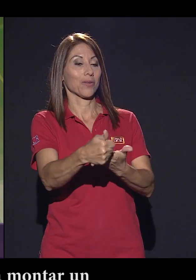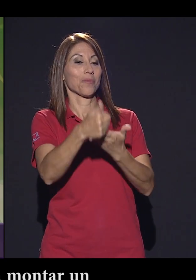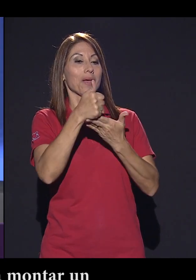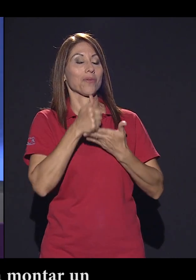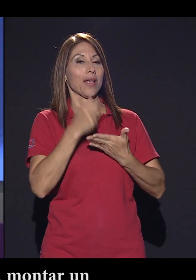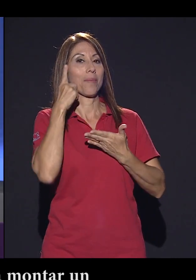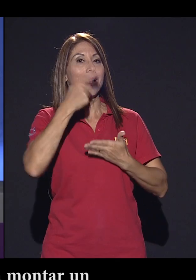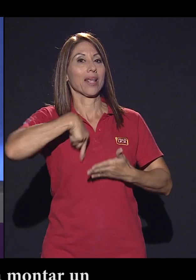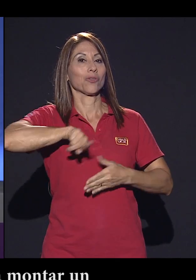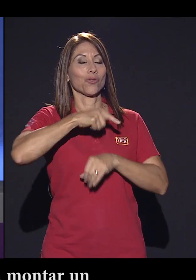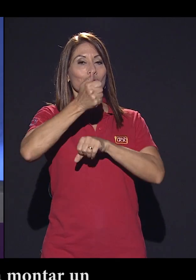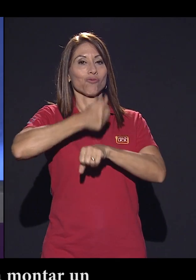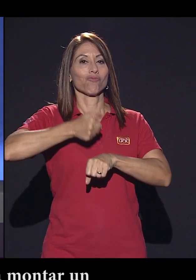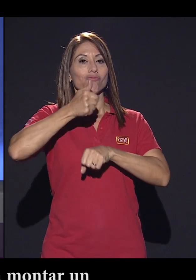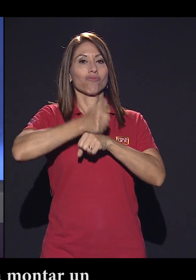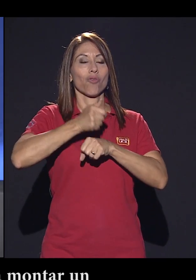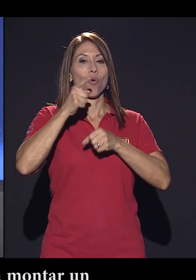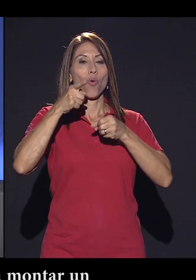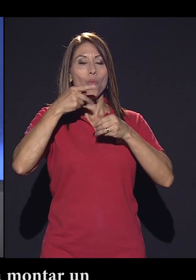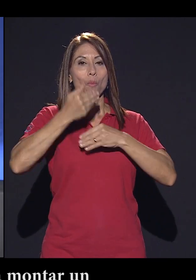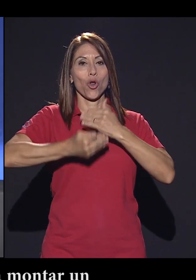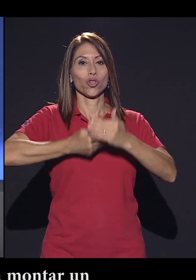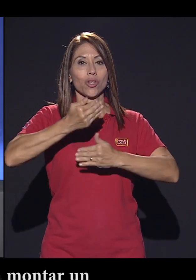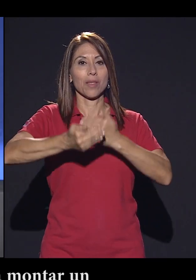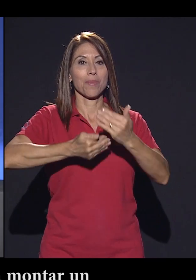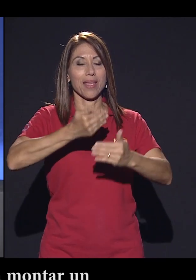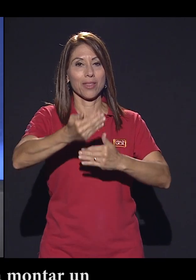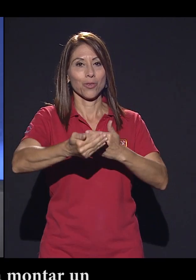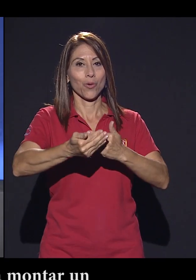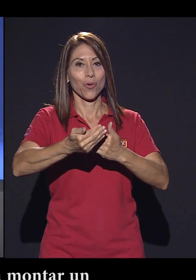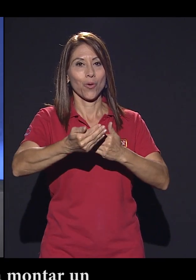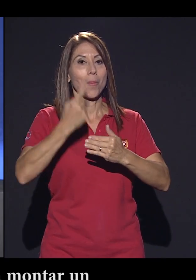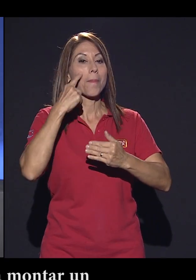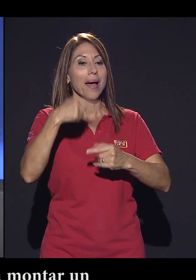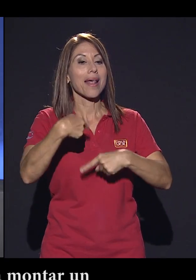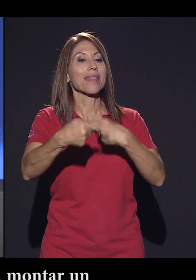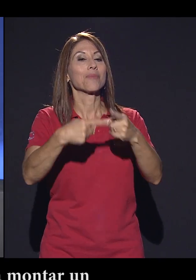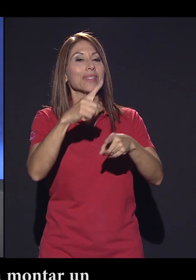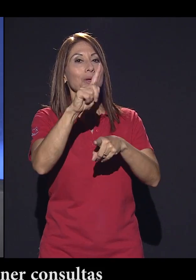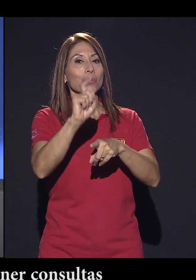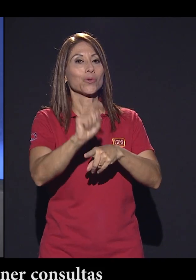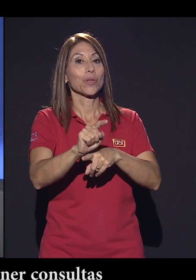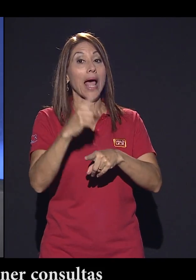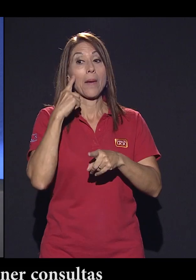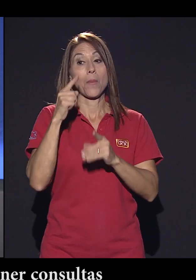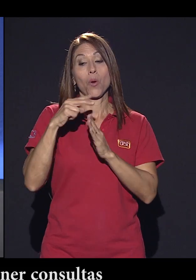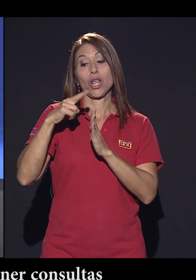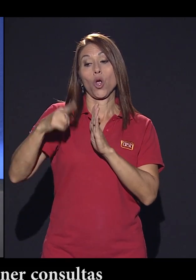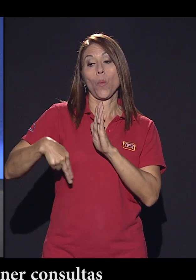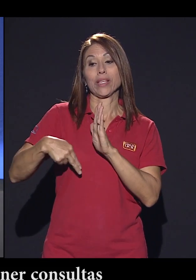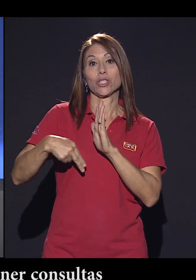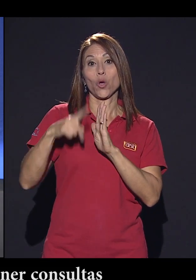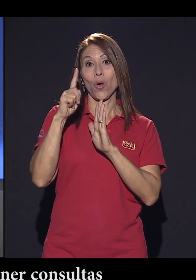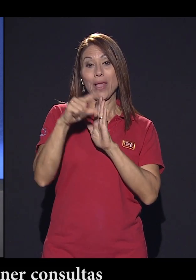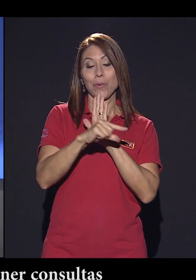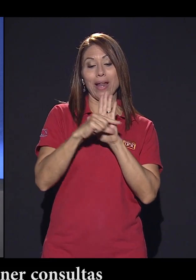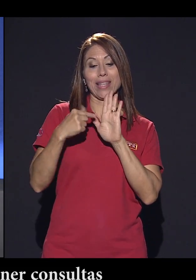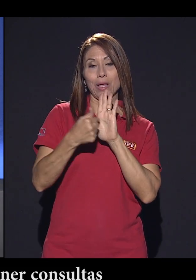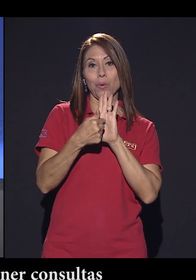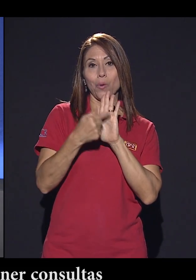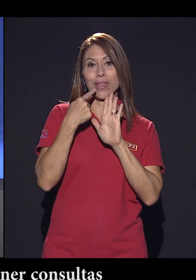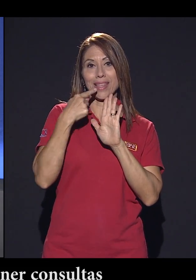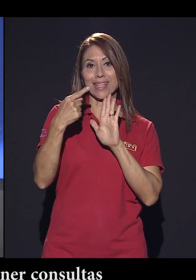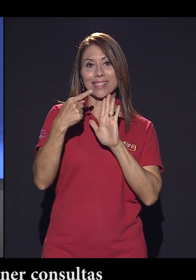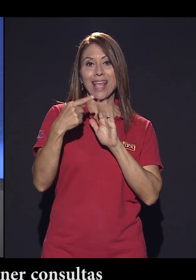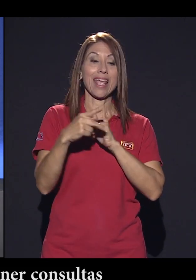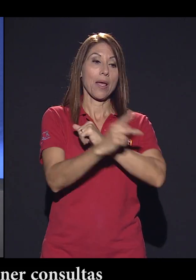montar un procedimiento de consulta, porque la convención, en otro artículo, señala que los estados tienen